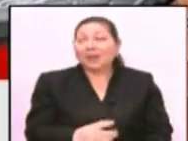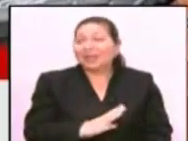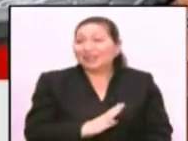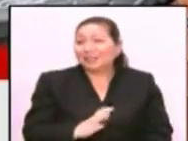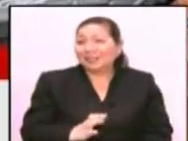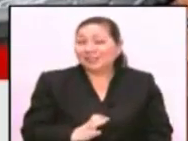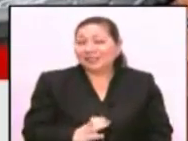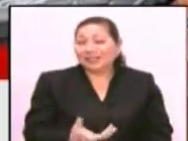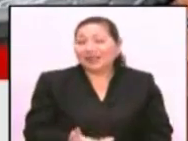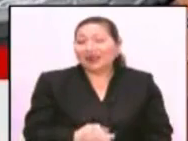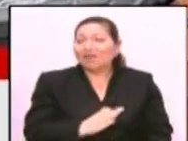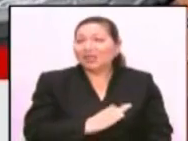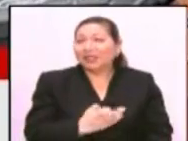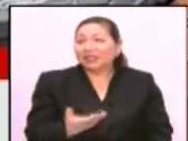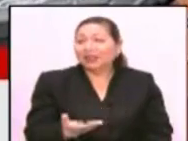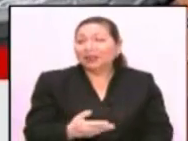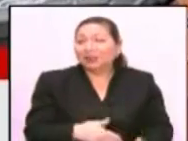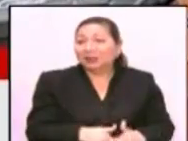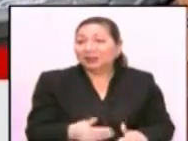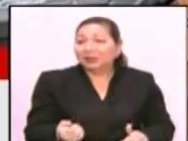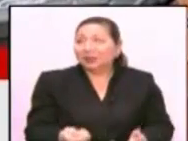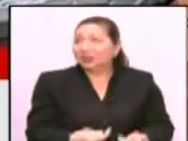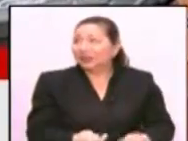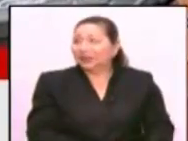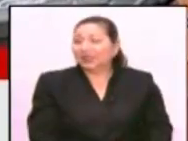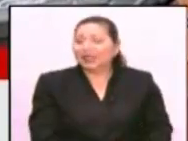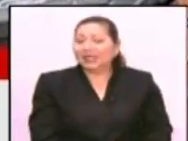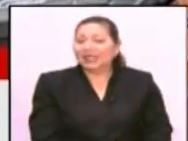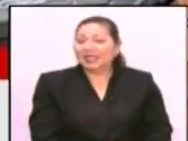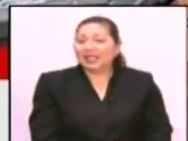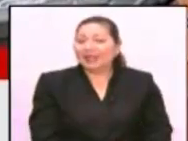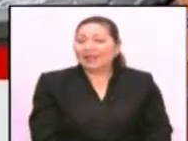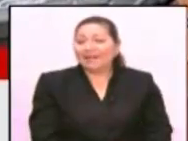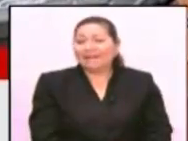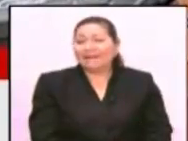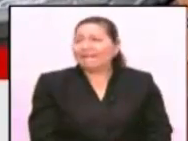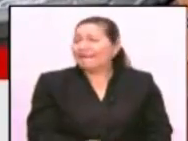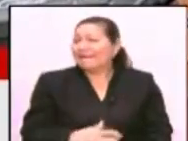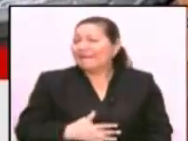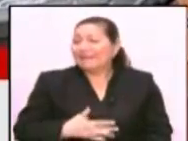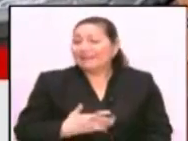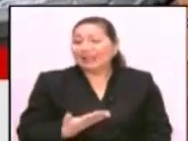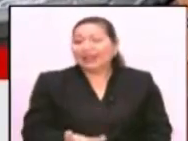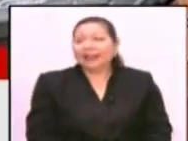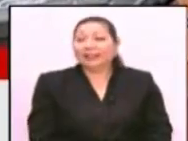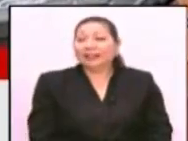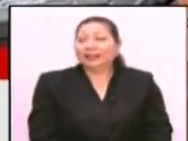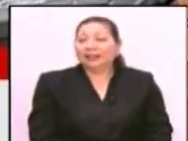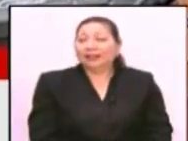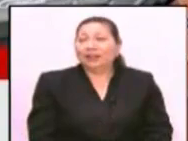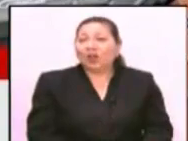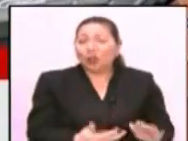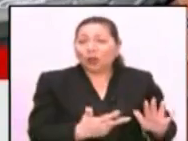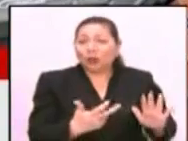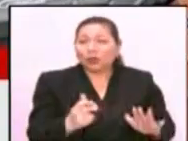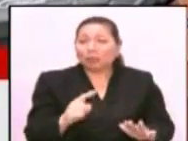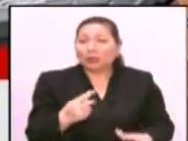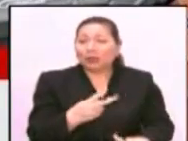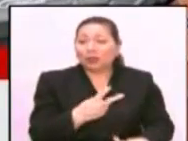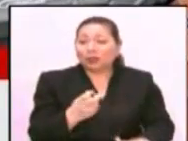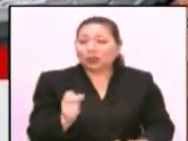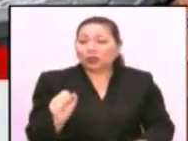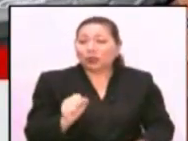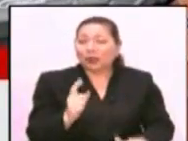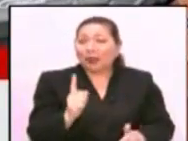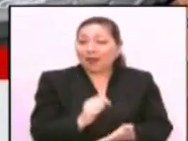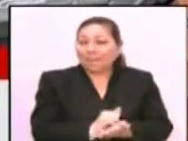Estado, para el fisco, él estaría evadiendo, lavando activos. No es posible, él le paga entre 800 a 1.200